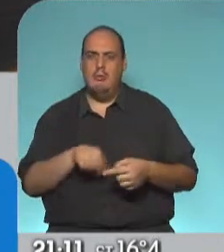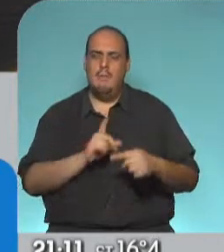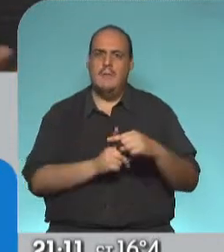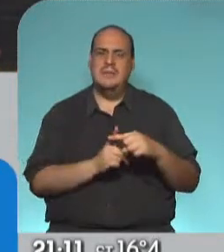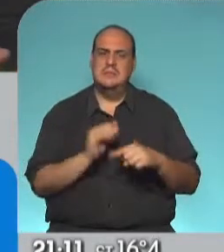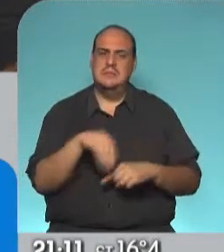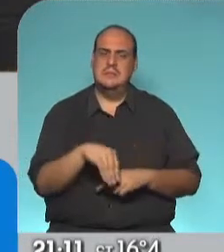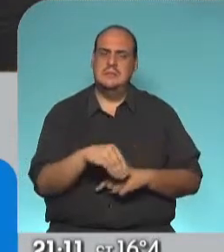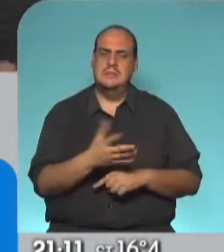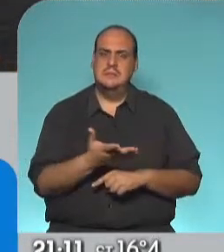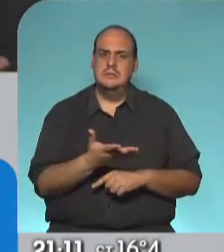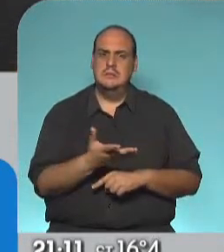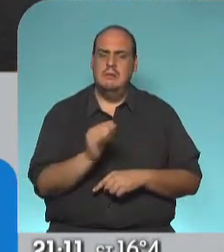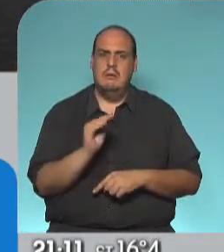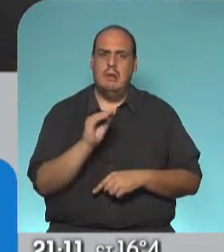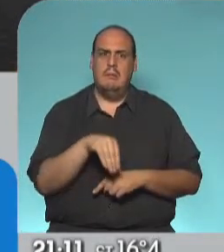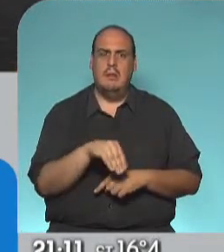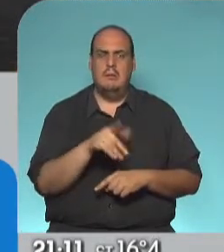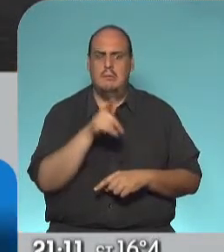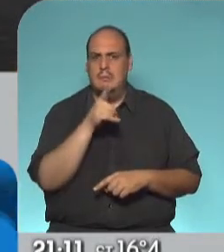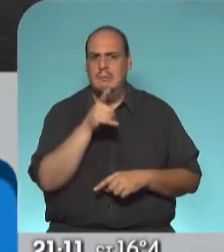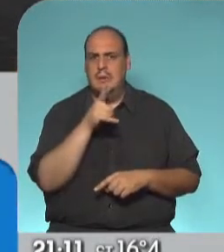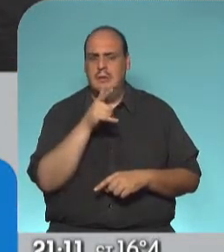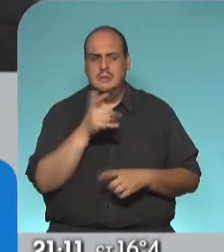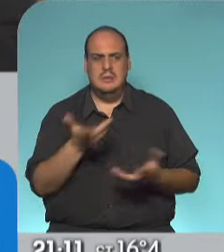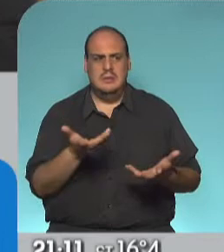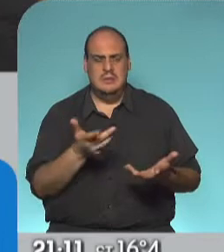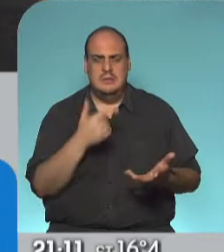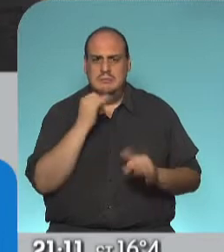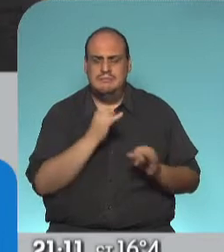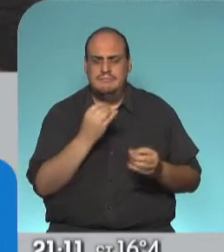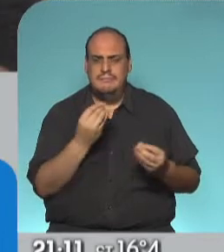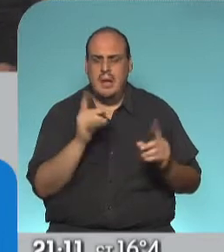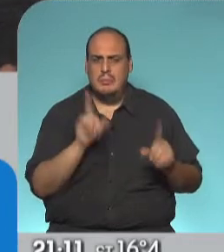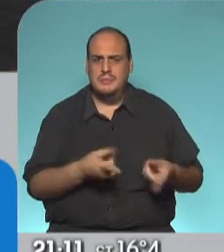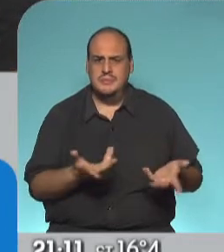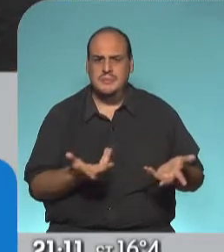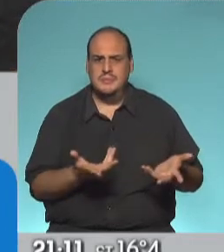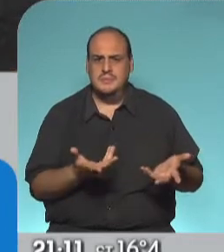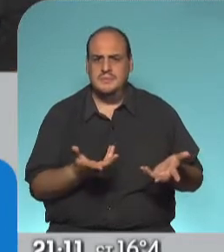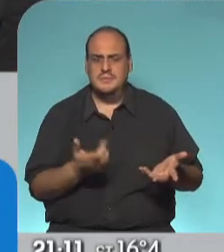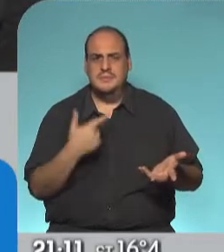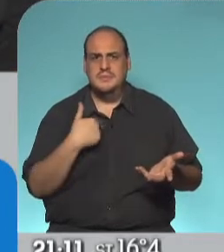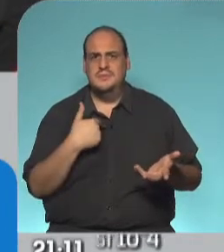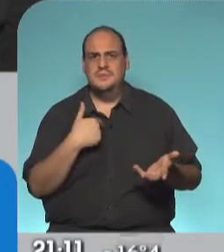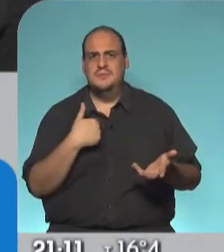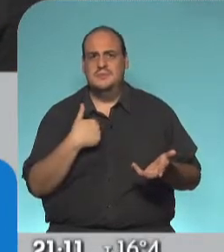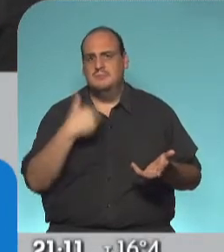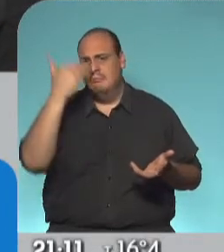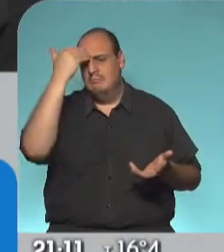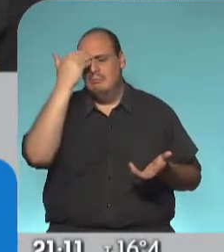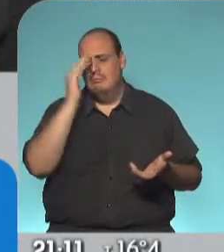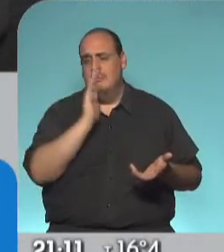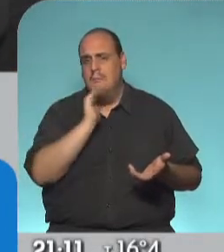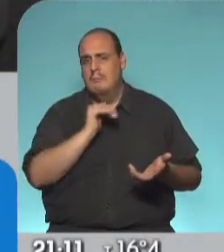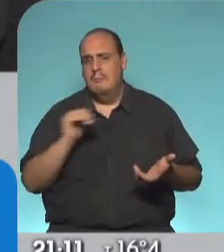algo que es prácticamente kafkiano, no sé cómo llamarlo. Yo la verdad que estoy anestesiada porque